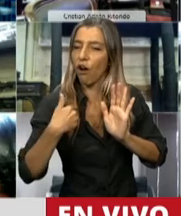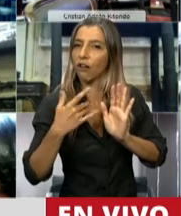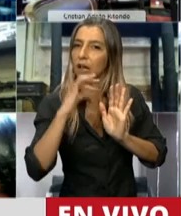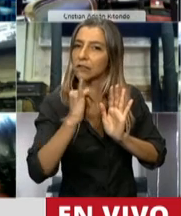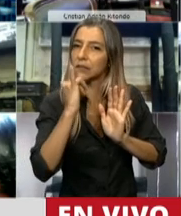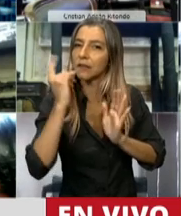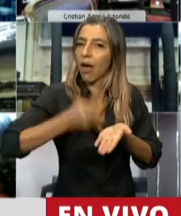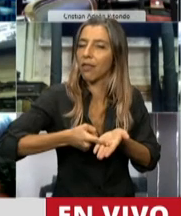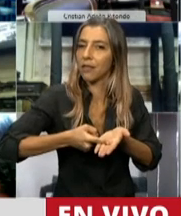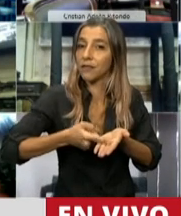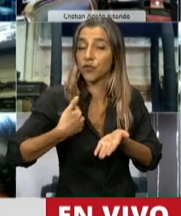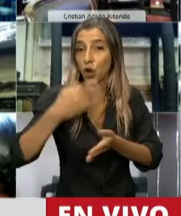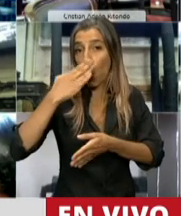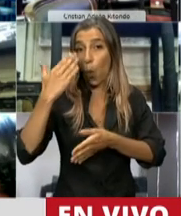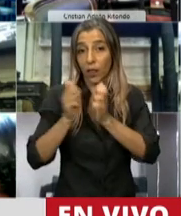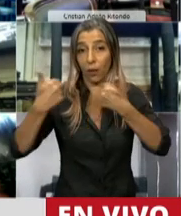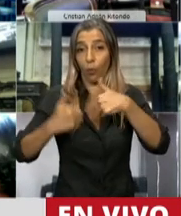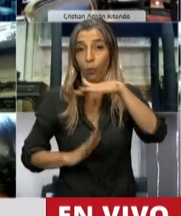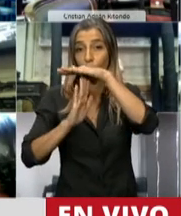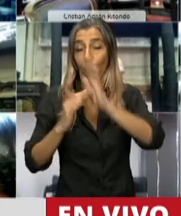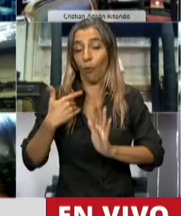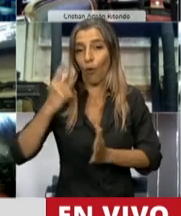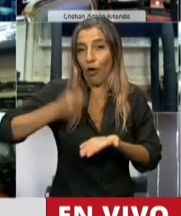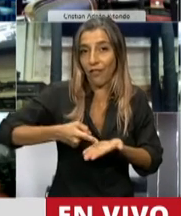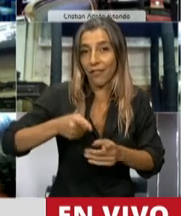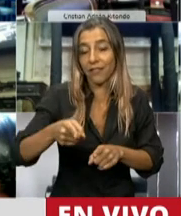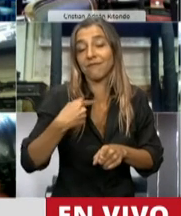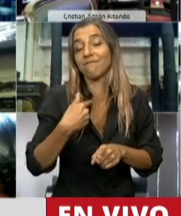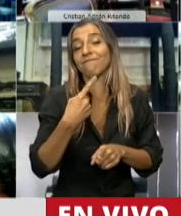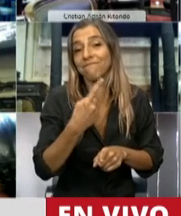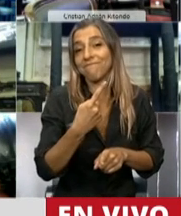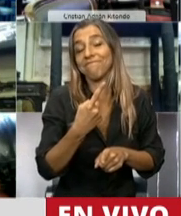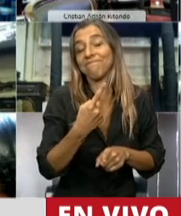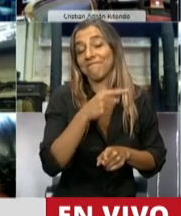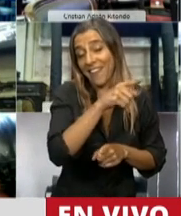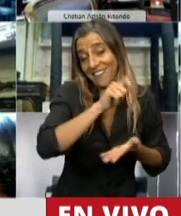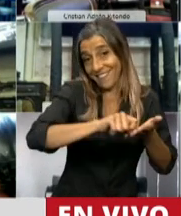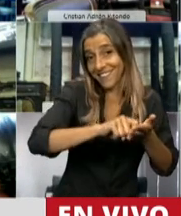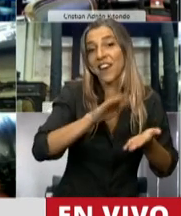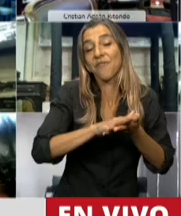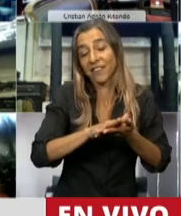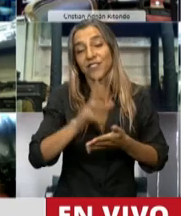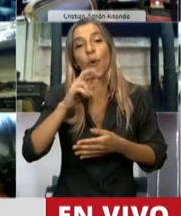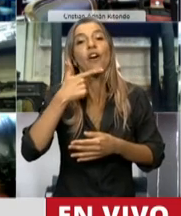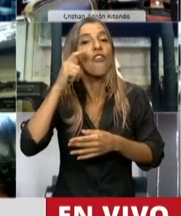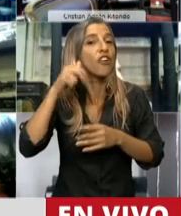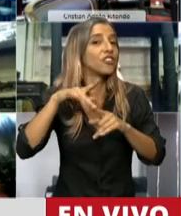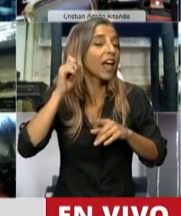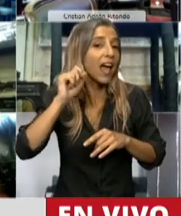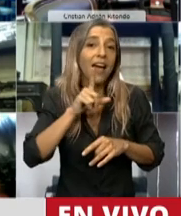corte suprema- hecha la salvedad del excelente y luminoso fallo del doctor carlos rosenkrantz